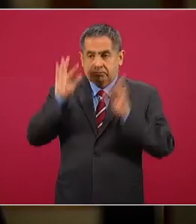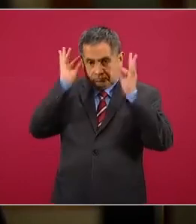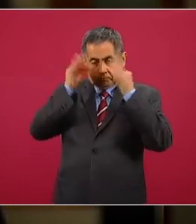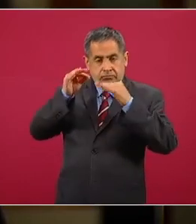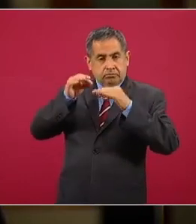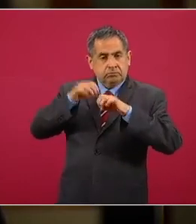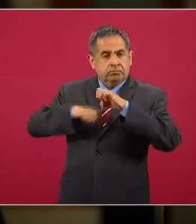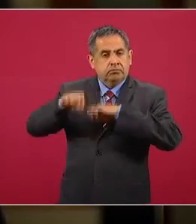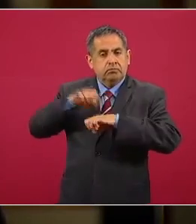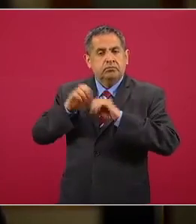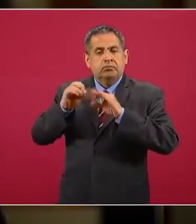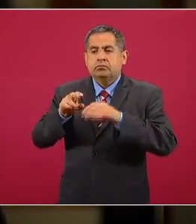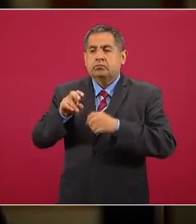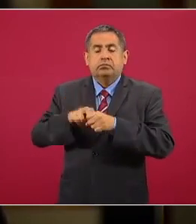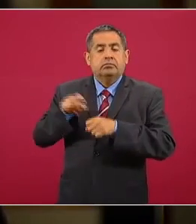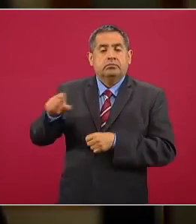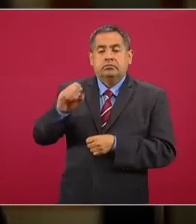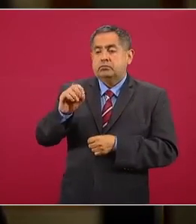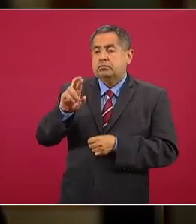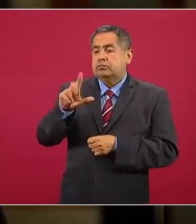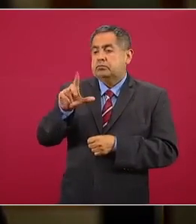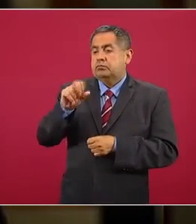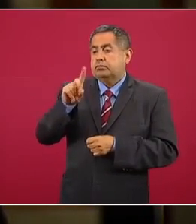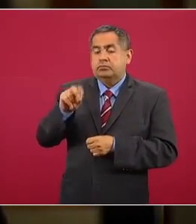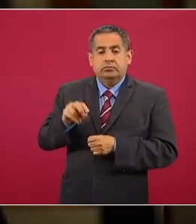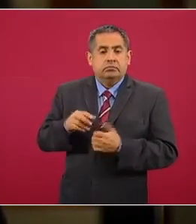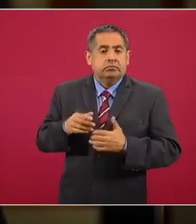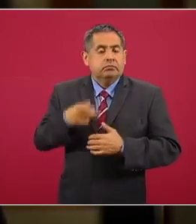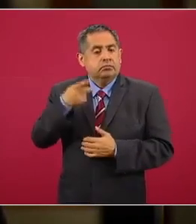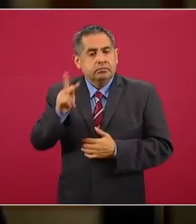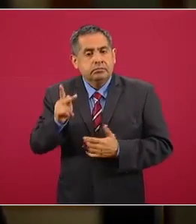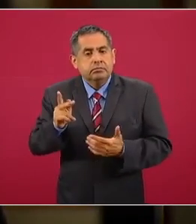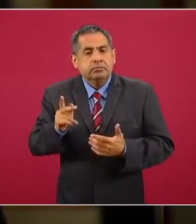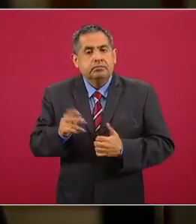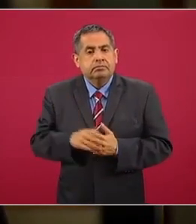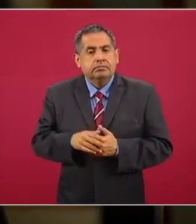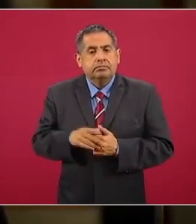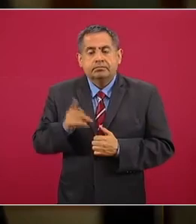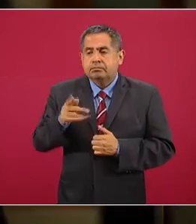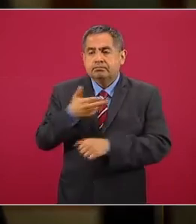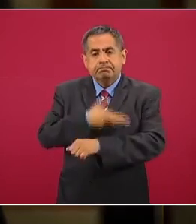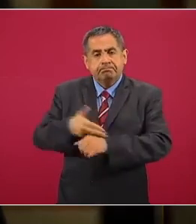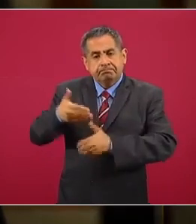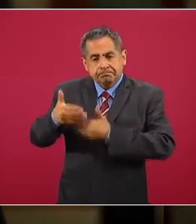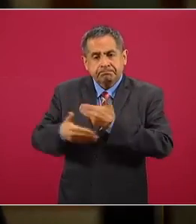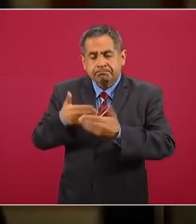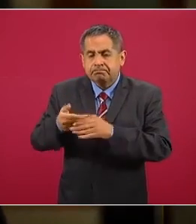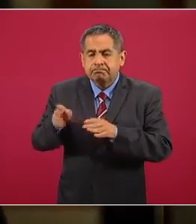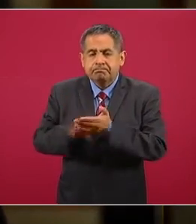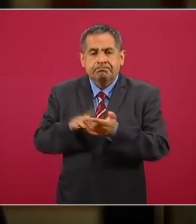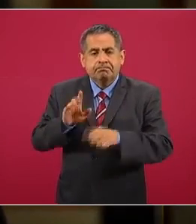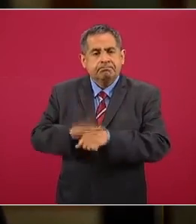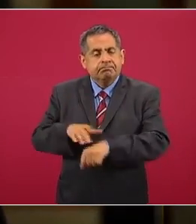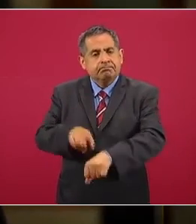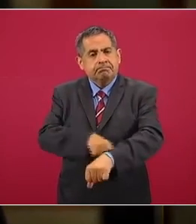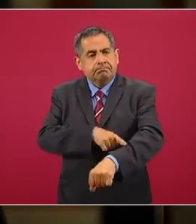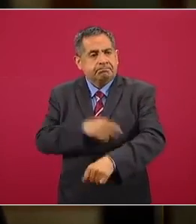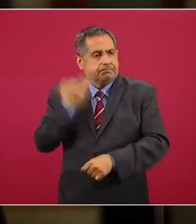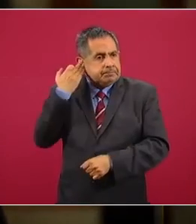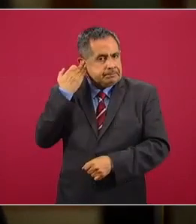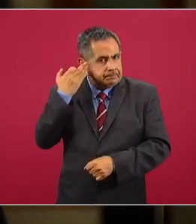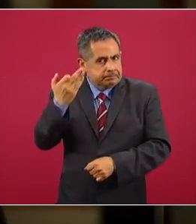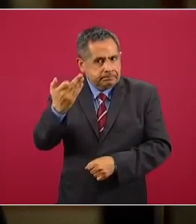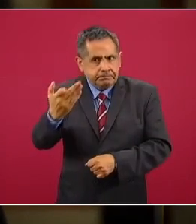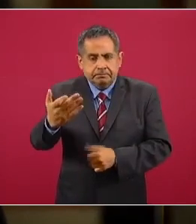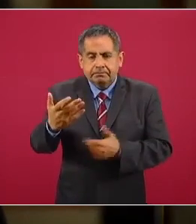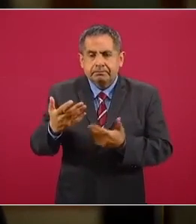consulado de Orlando. Sin embargo, el proceso suele ser largo